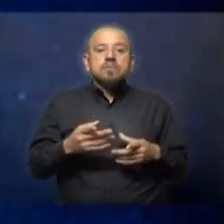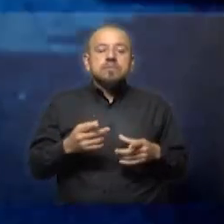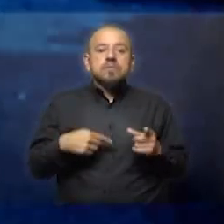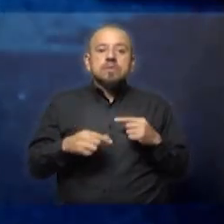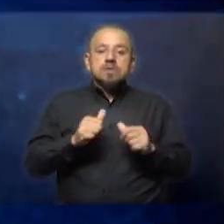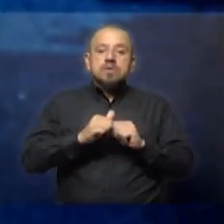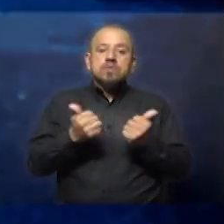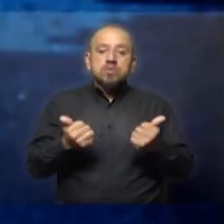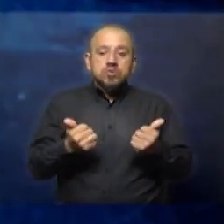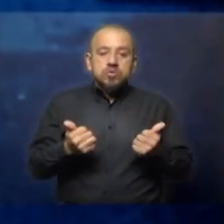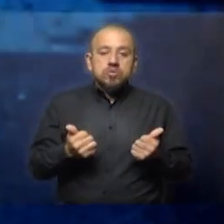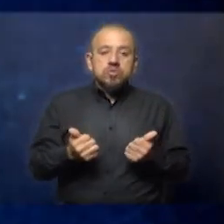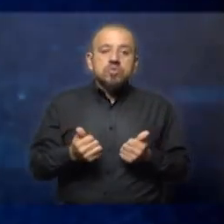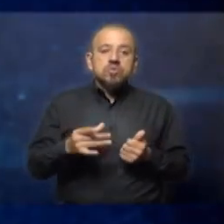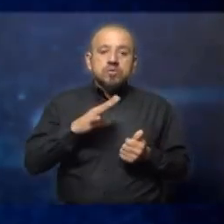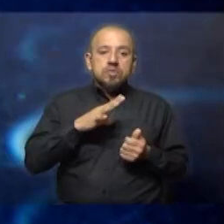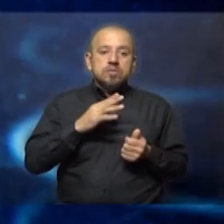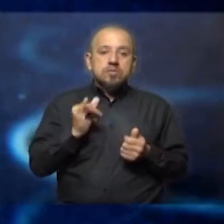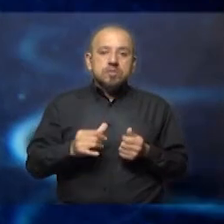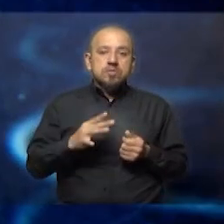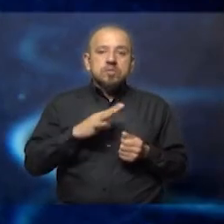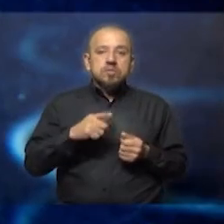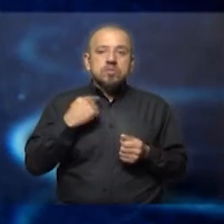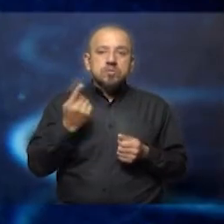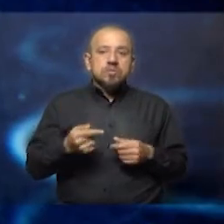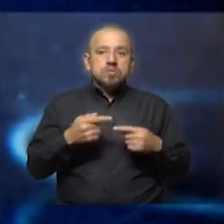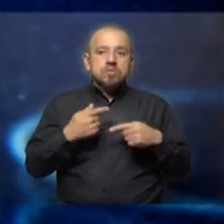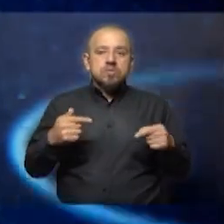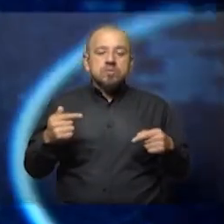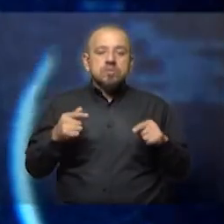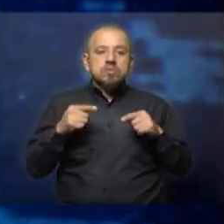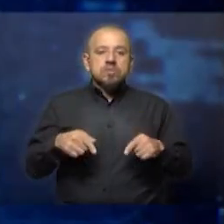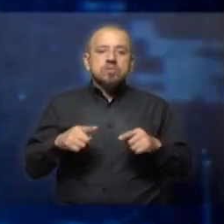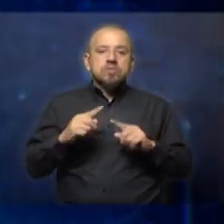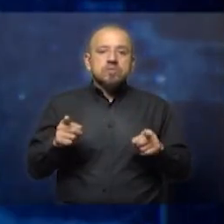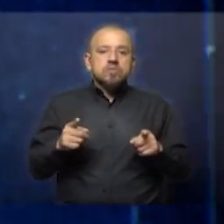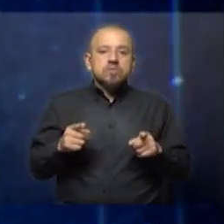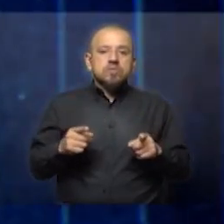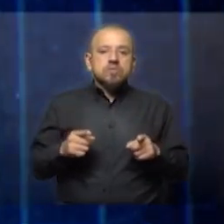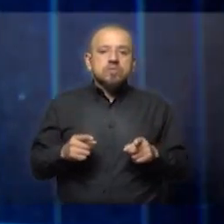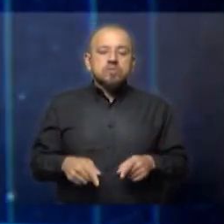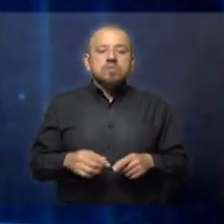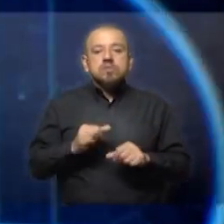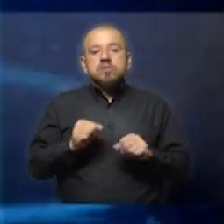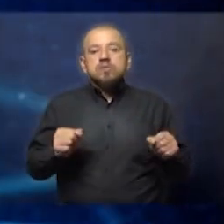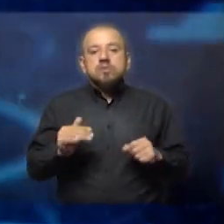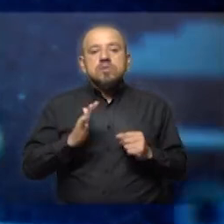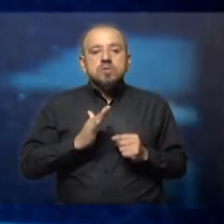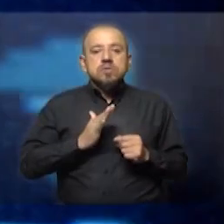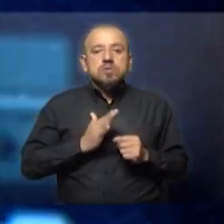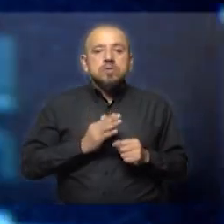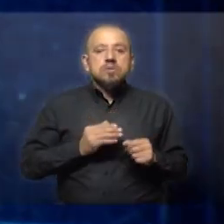existía pero existían otras causales y no esta posible de que alguien pudiera una mujer pudiera